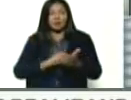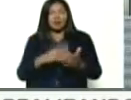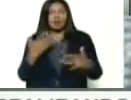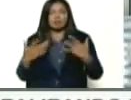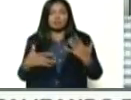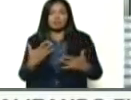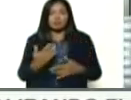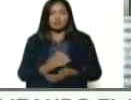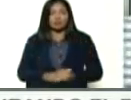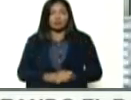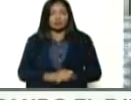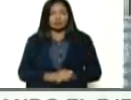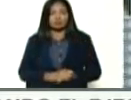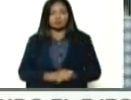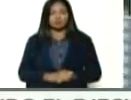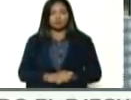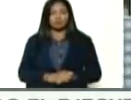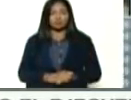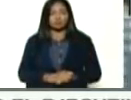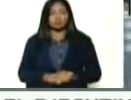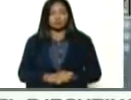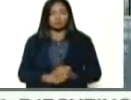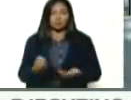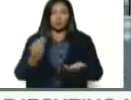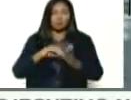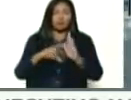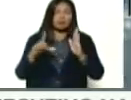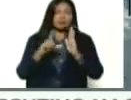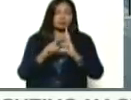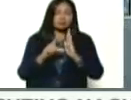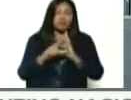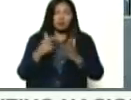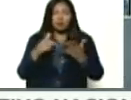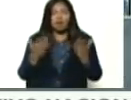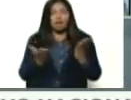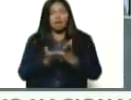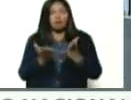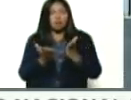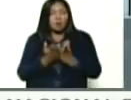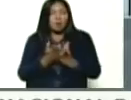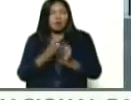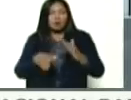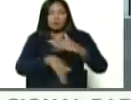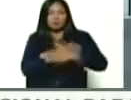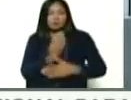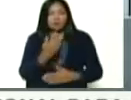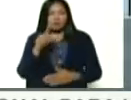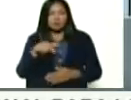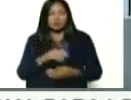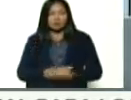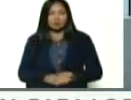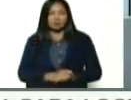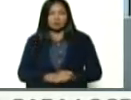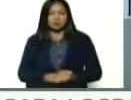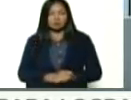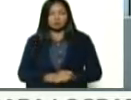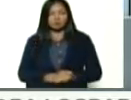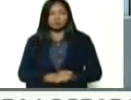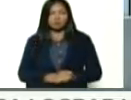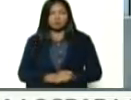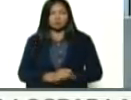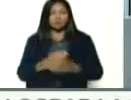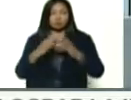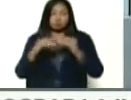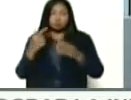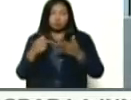vuelvan a sus aulas y vuelvan a sus liceos volver a sus escuelas vuelvan a sus universidades con medidas de bioseguridad que